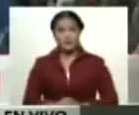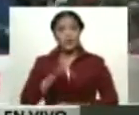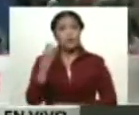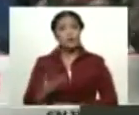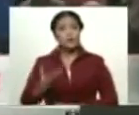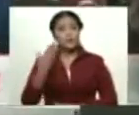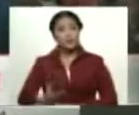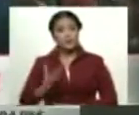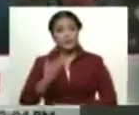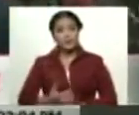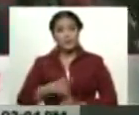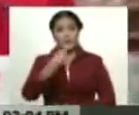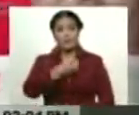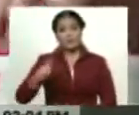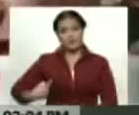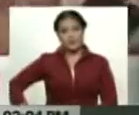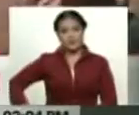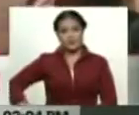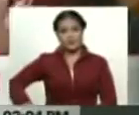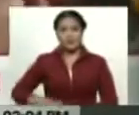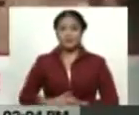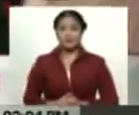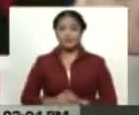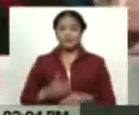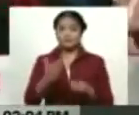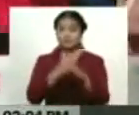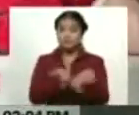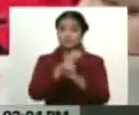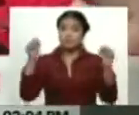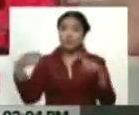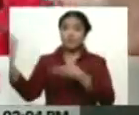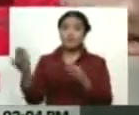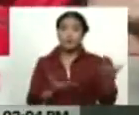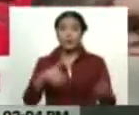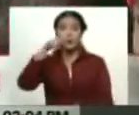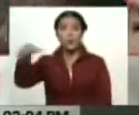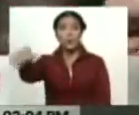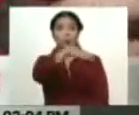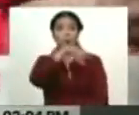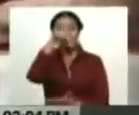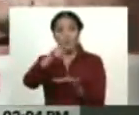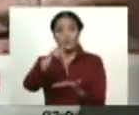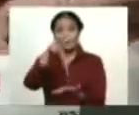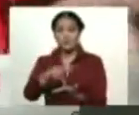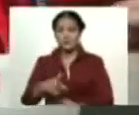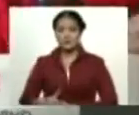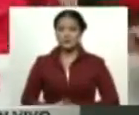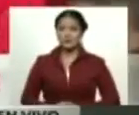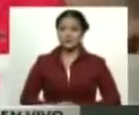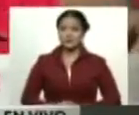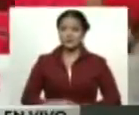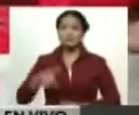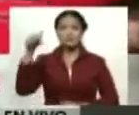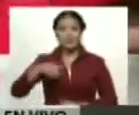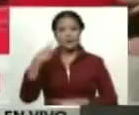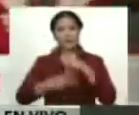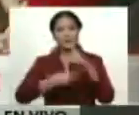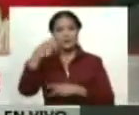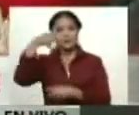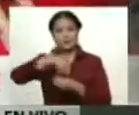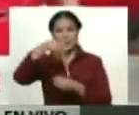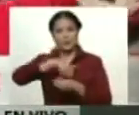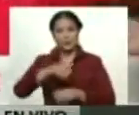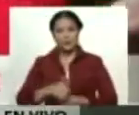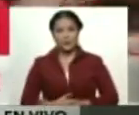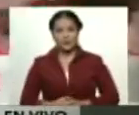destacar que el presidente de la República más temprano invitó al pueblo a participar y ejercer su derecho al voto en este proceso electoral.